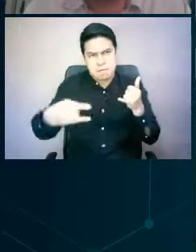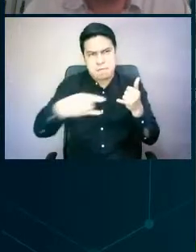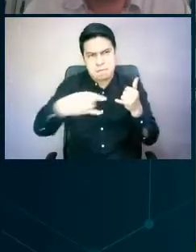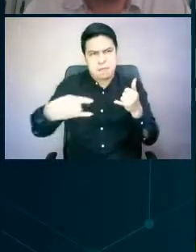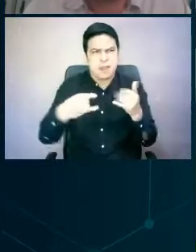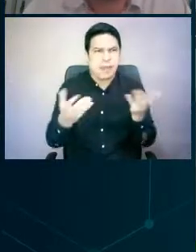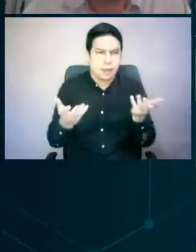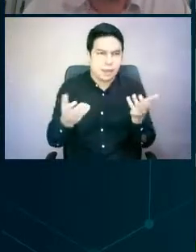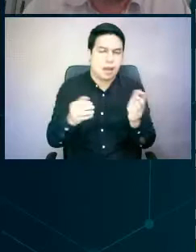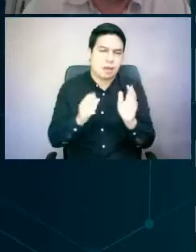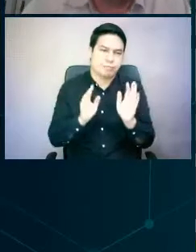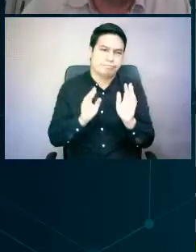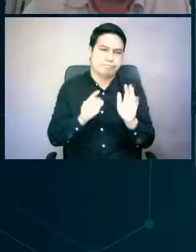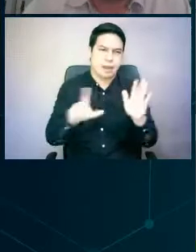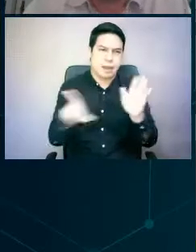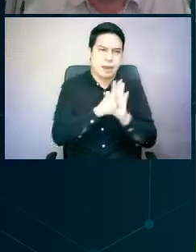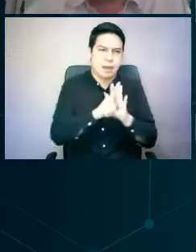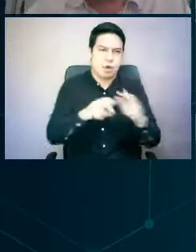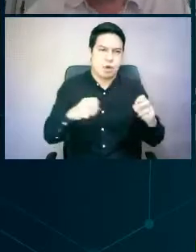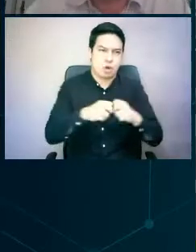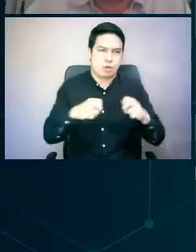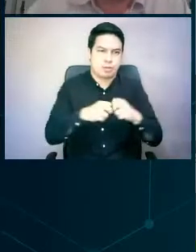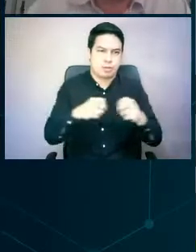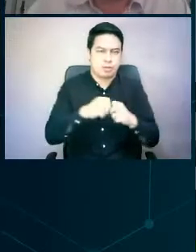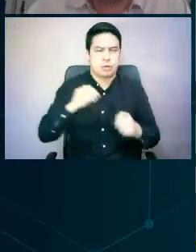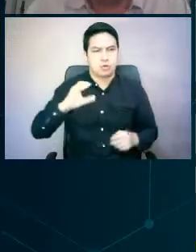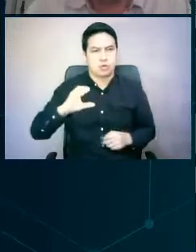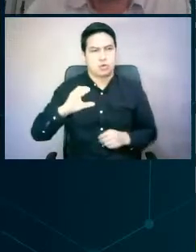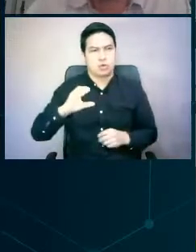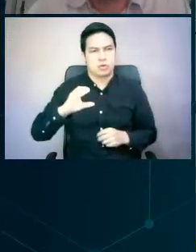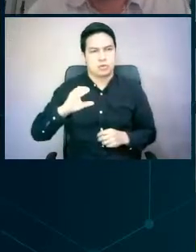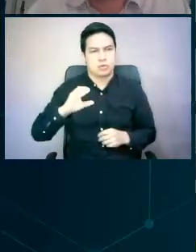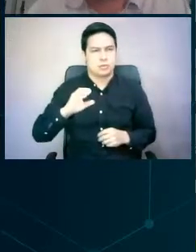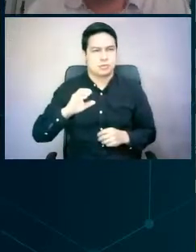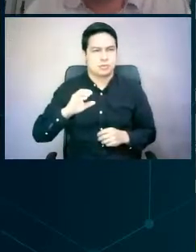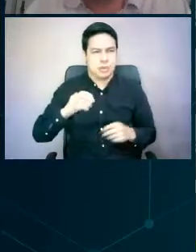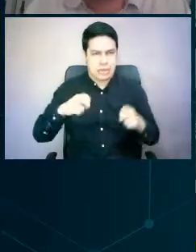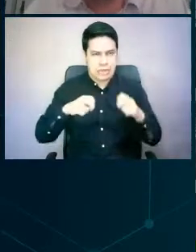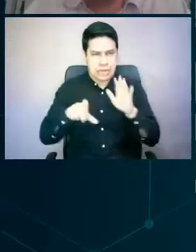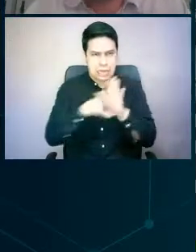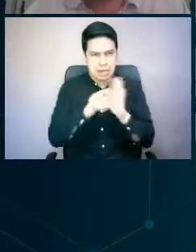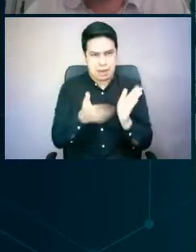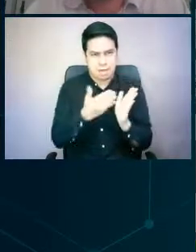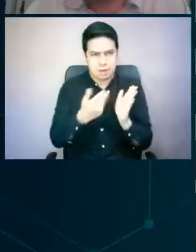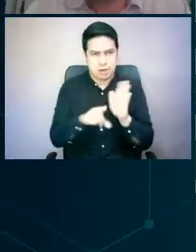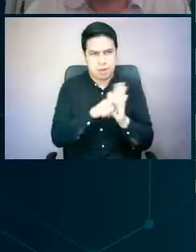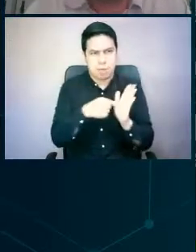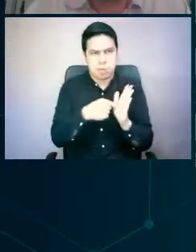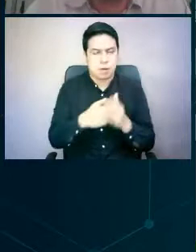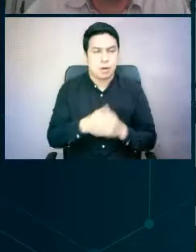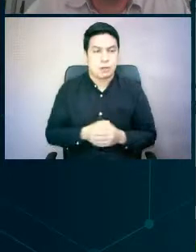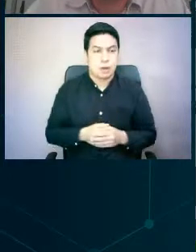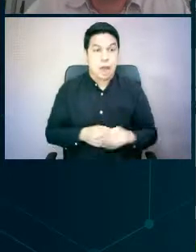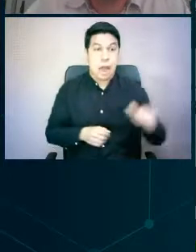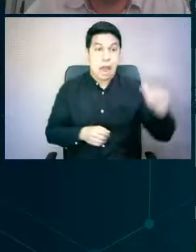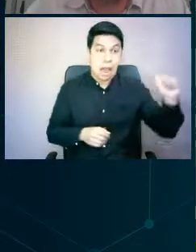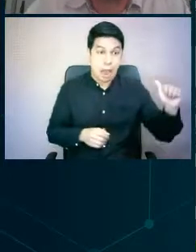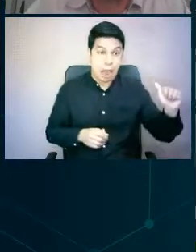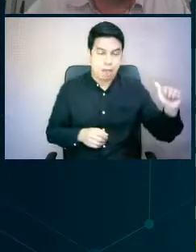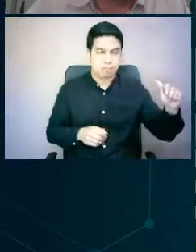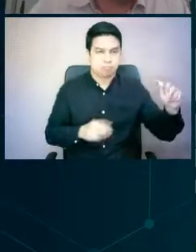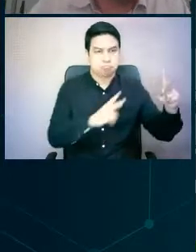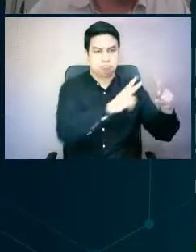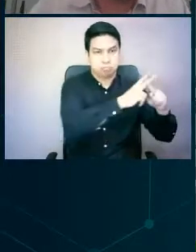de corrientes de Kirchhoff. Es decir, aplicado a una línea, la corriente que entra en un extremo A debe ser exactamente